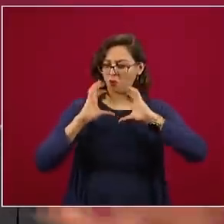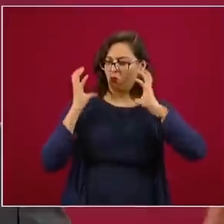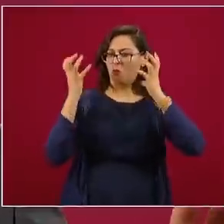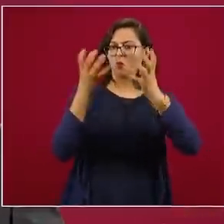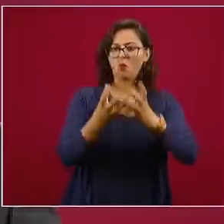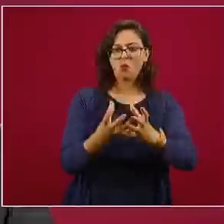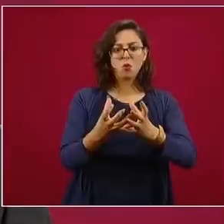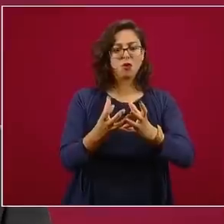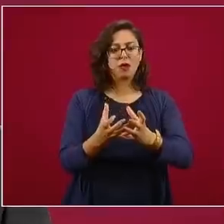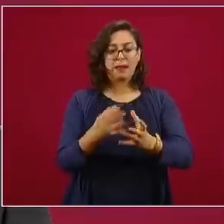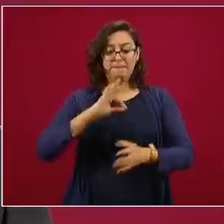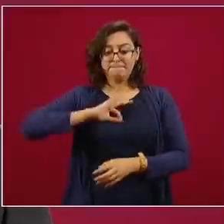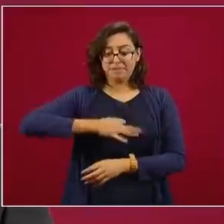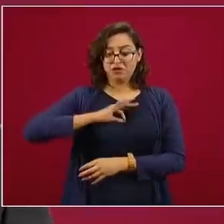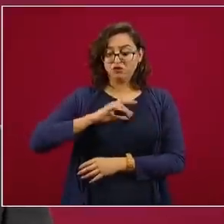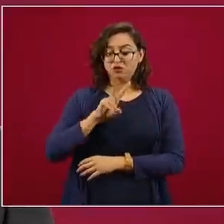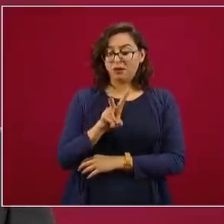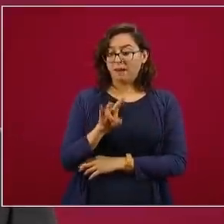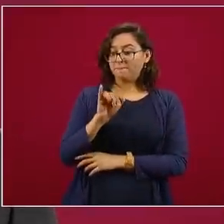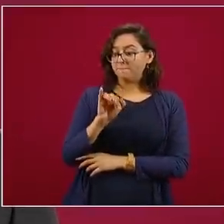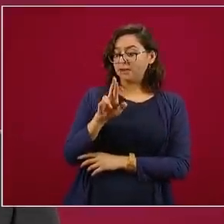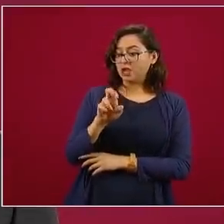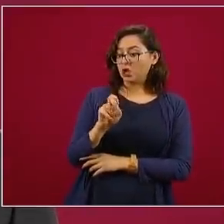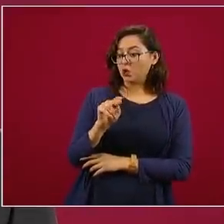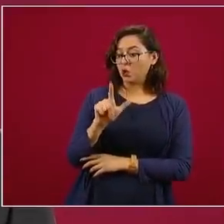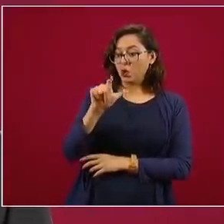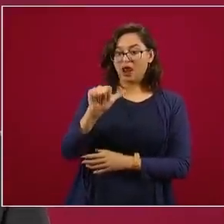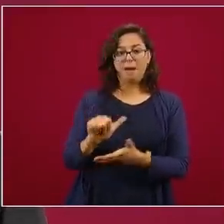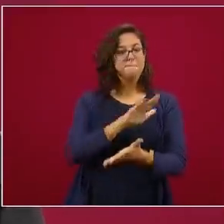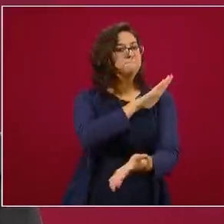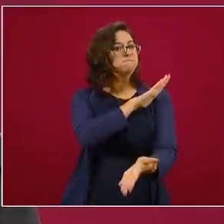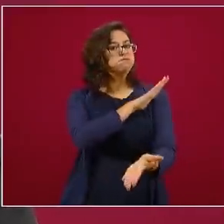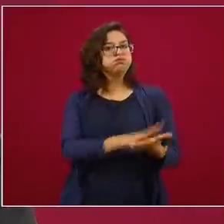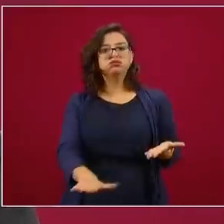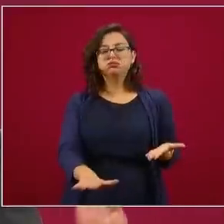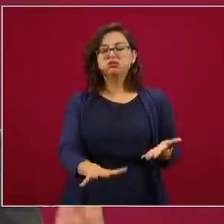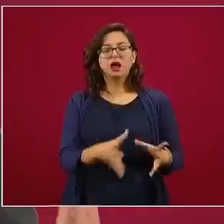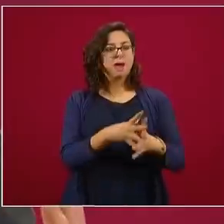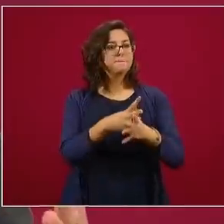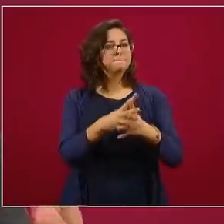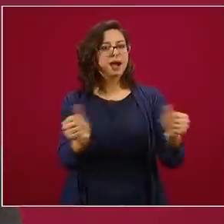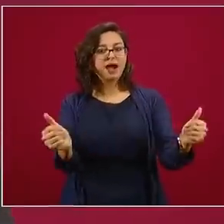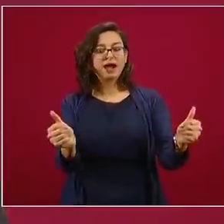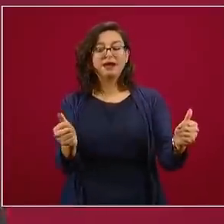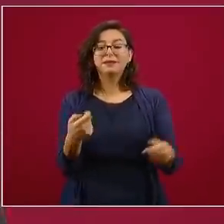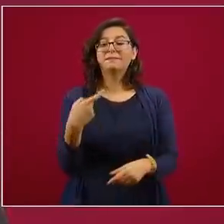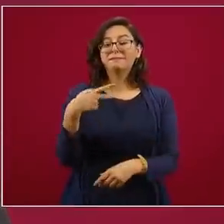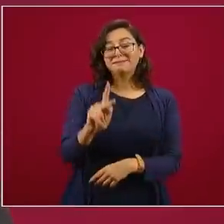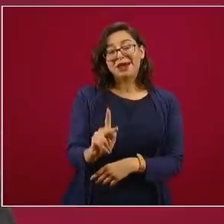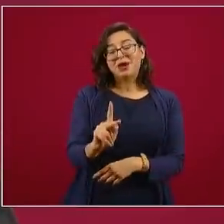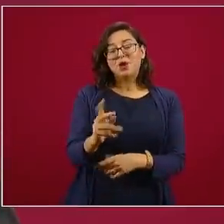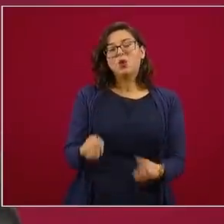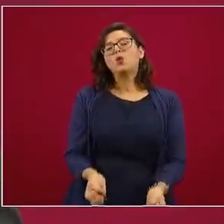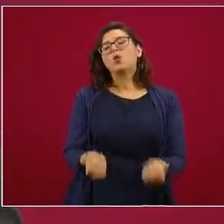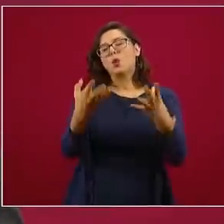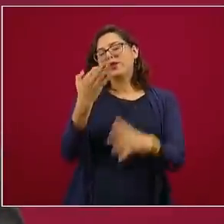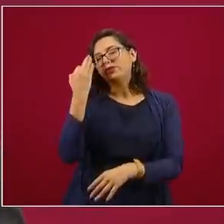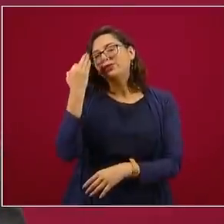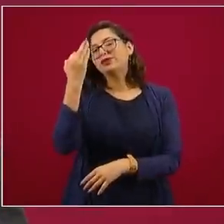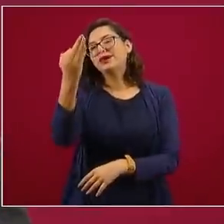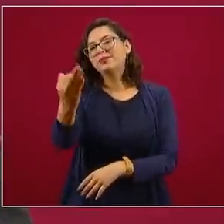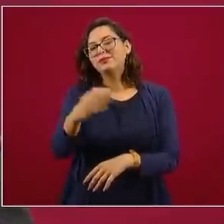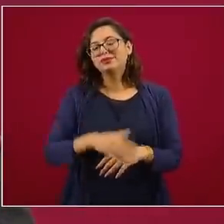cuando se elimina completamente del planeta una enfermedad se llama erradicación, pero imagínense todo el tiempo que llevó para que se